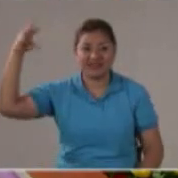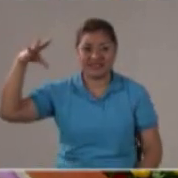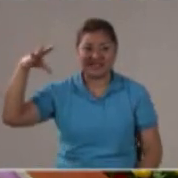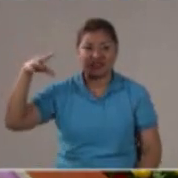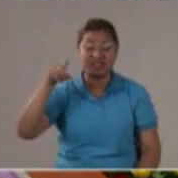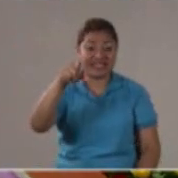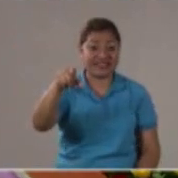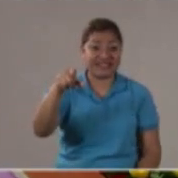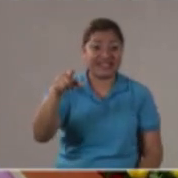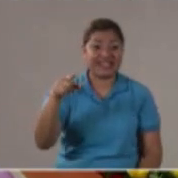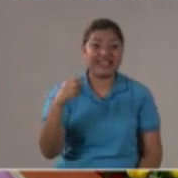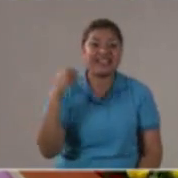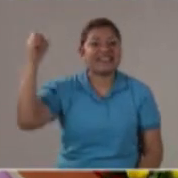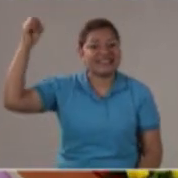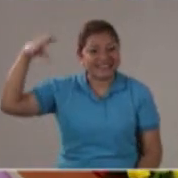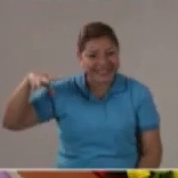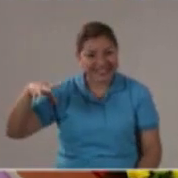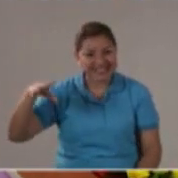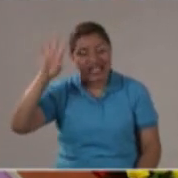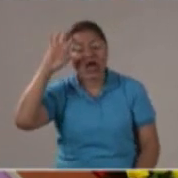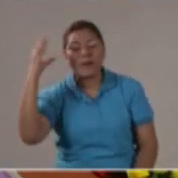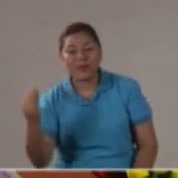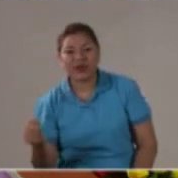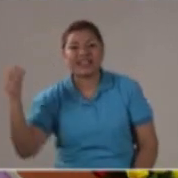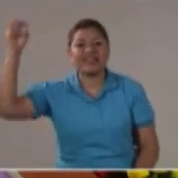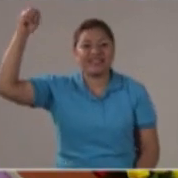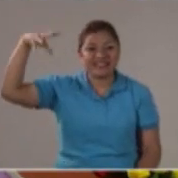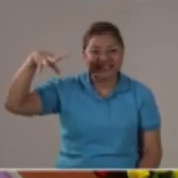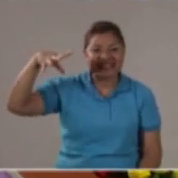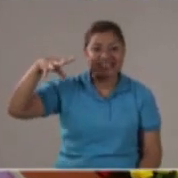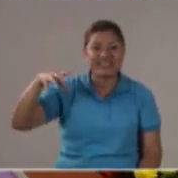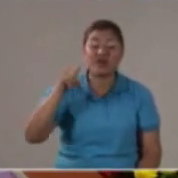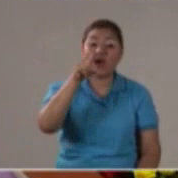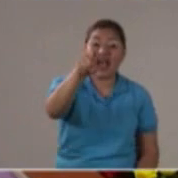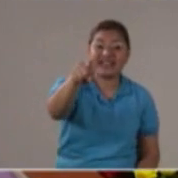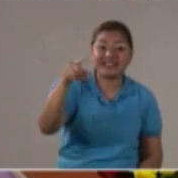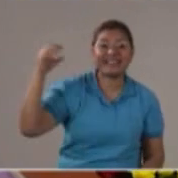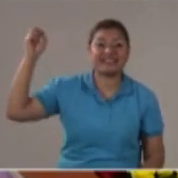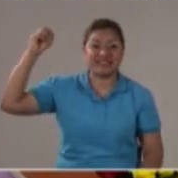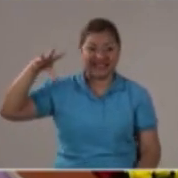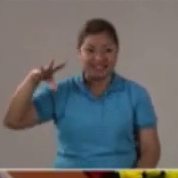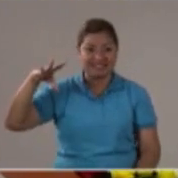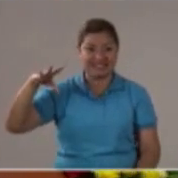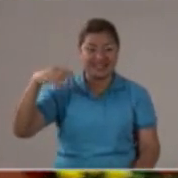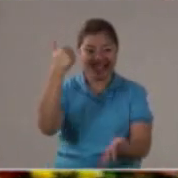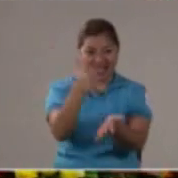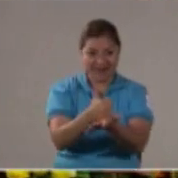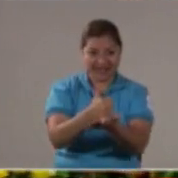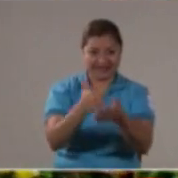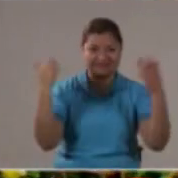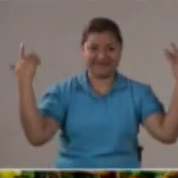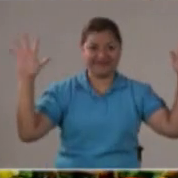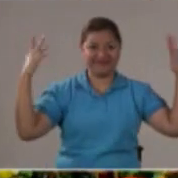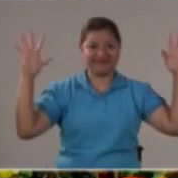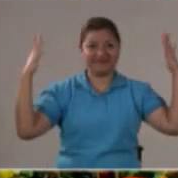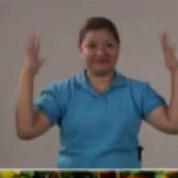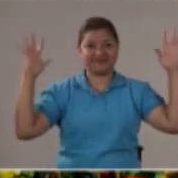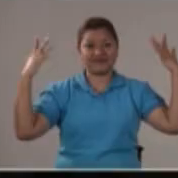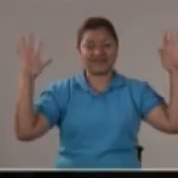Y te bendice. Bendiciendo, te bendeciré. Dale un aplauso al Rey bendito, aleluya. Entonces